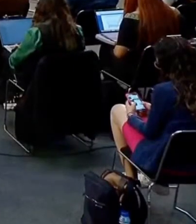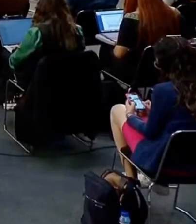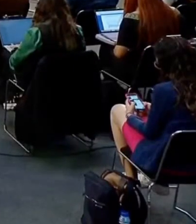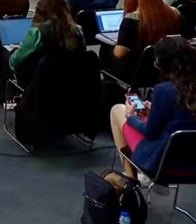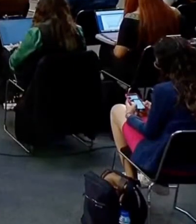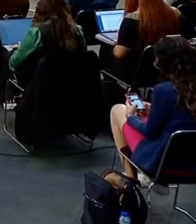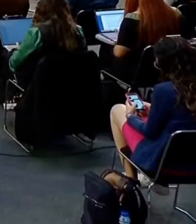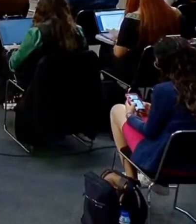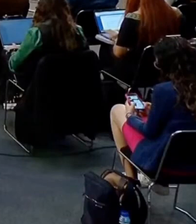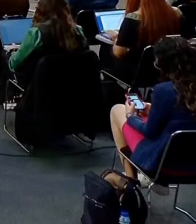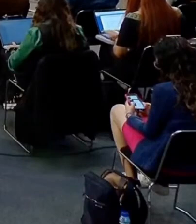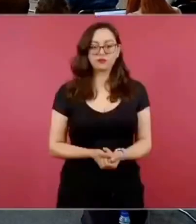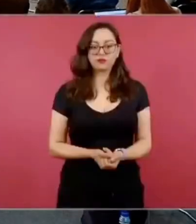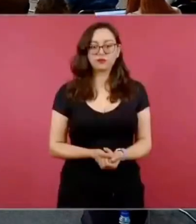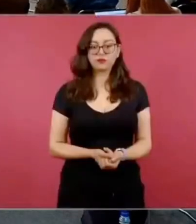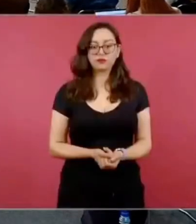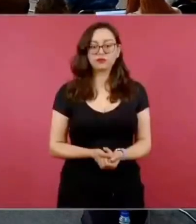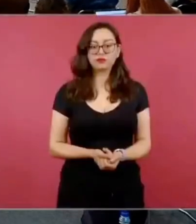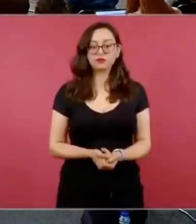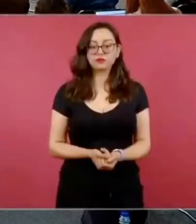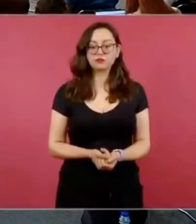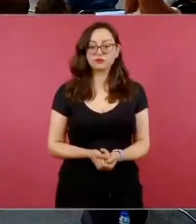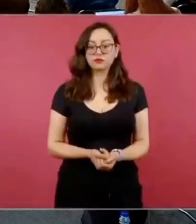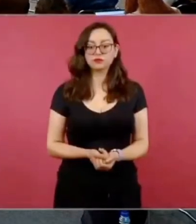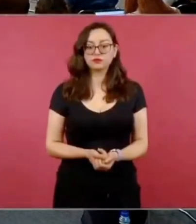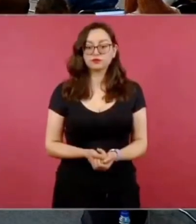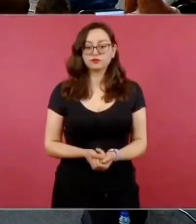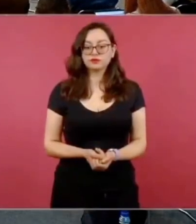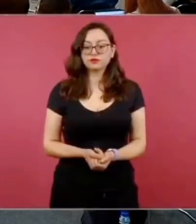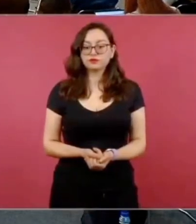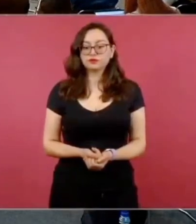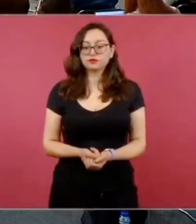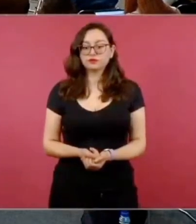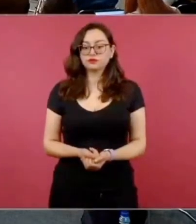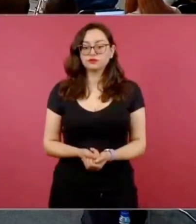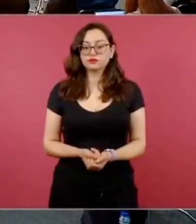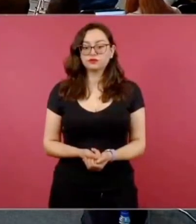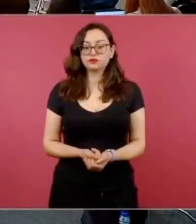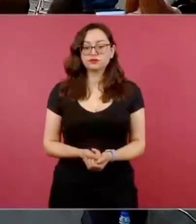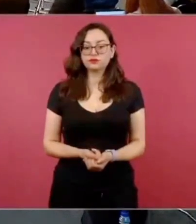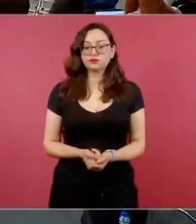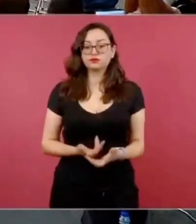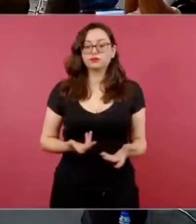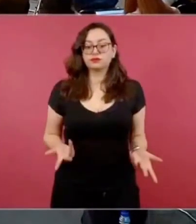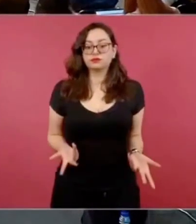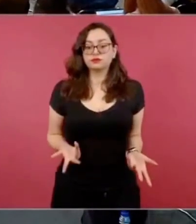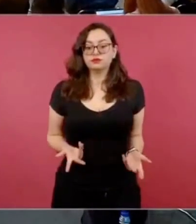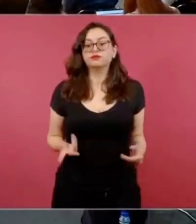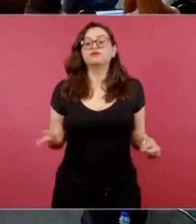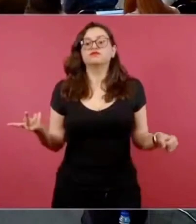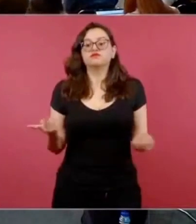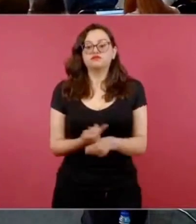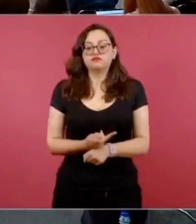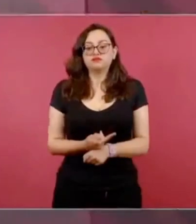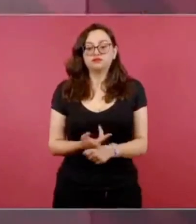Liberan a un delincuente famoso ¿y quién es el responsable?